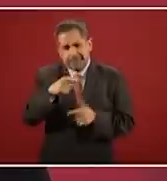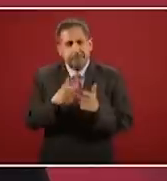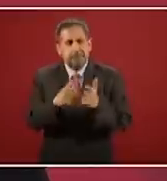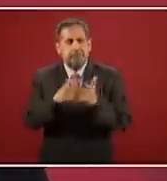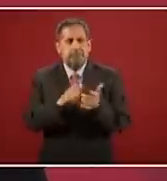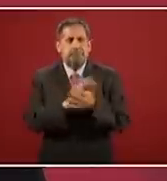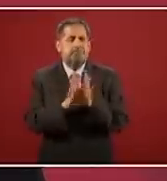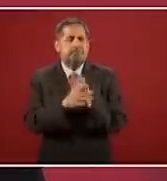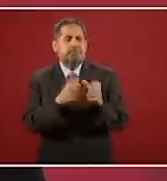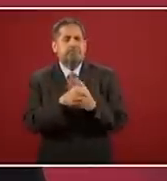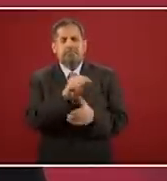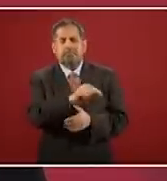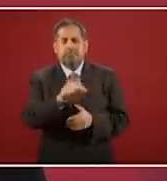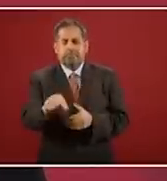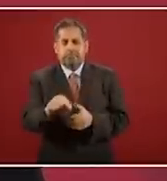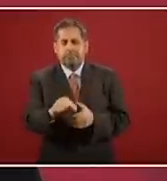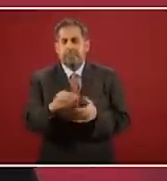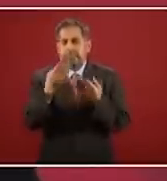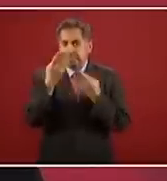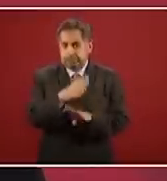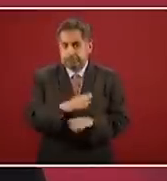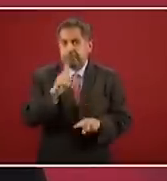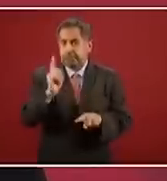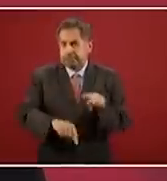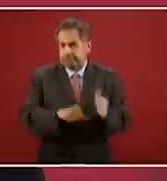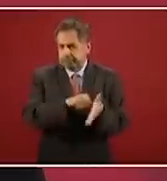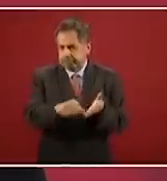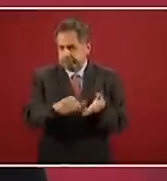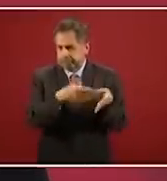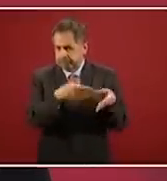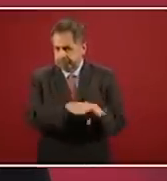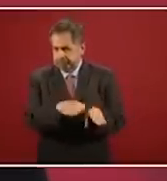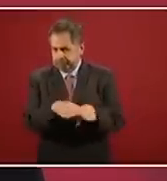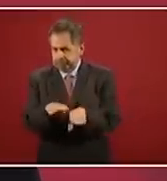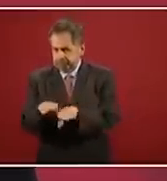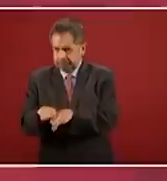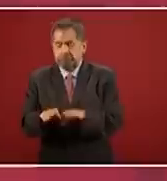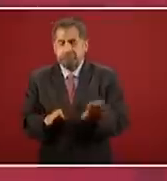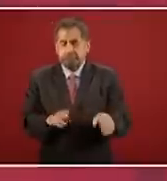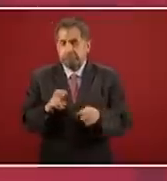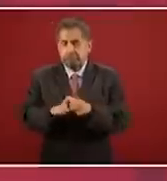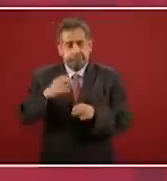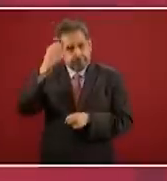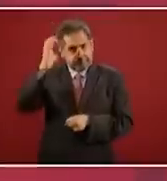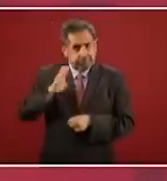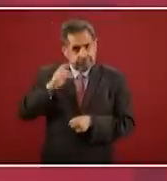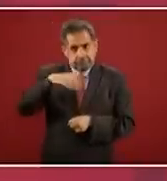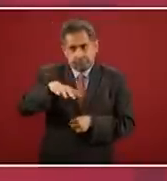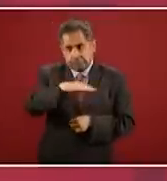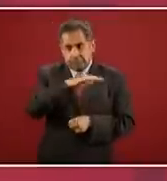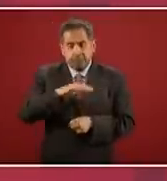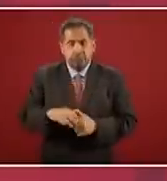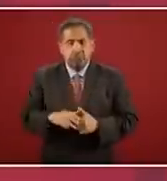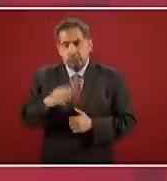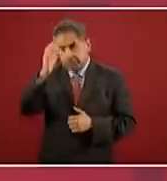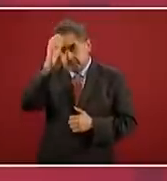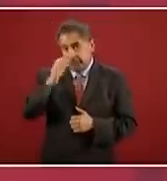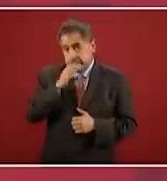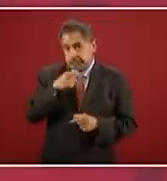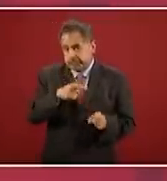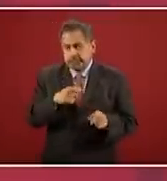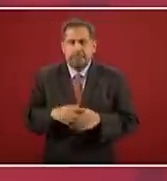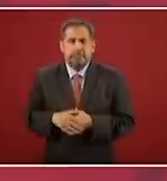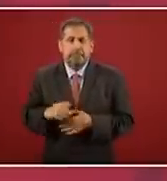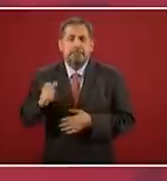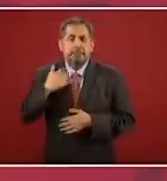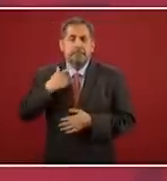delincuenciales, estructuras financieras de grupos delincuenciales que se mueven en varios municipios del estado de Coahuila. Respecto a los anteriores gobernadores, pues no puedo